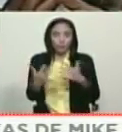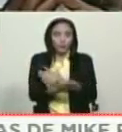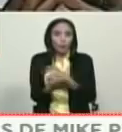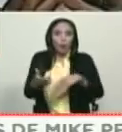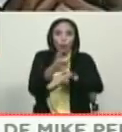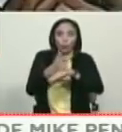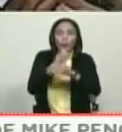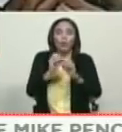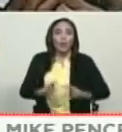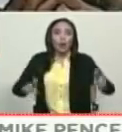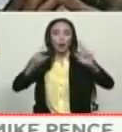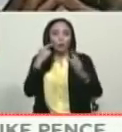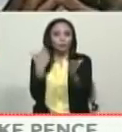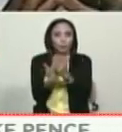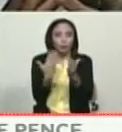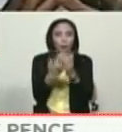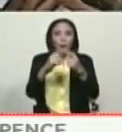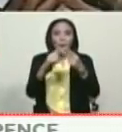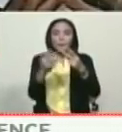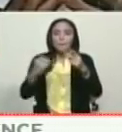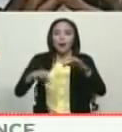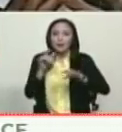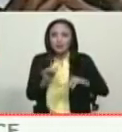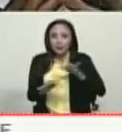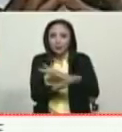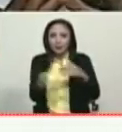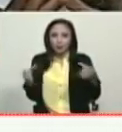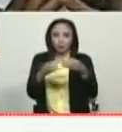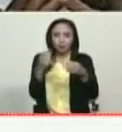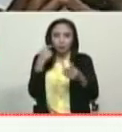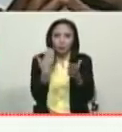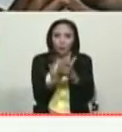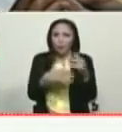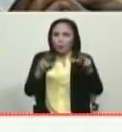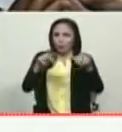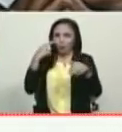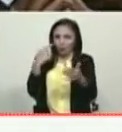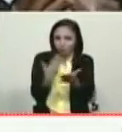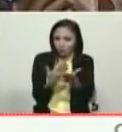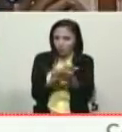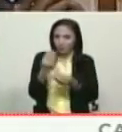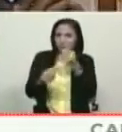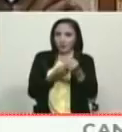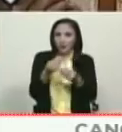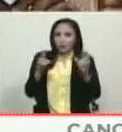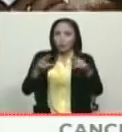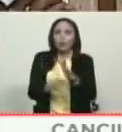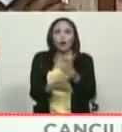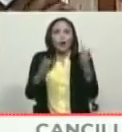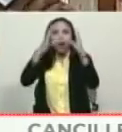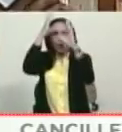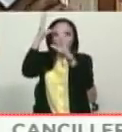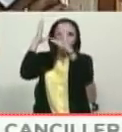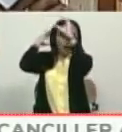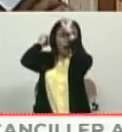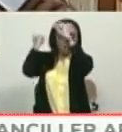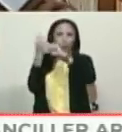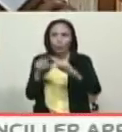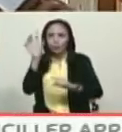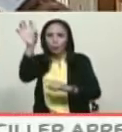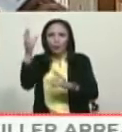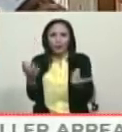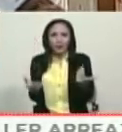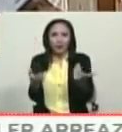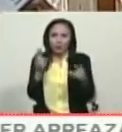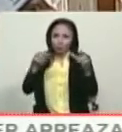unidas la secretaria general para que se garantice esto nunca se ha visto que se asalta una embajada de un país nunca